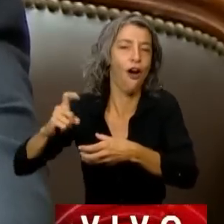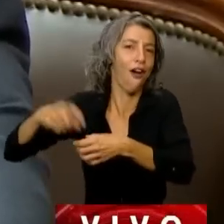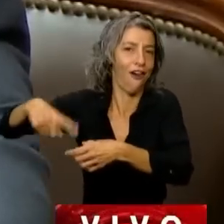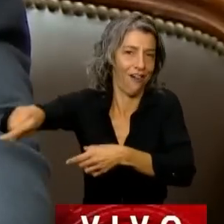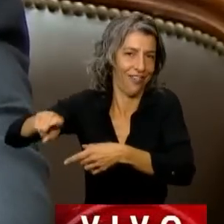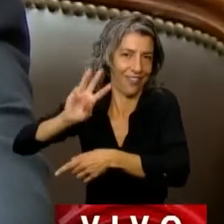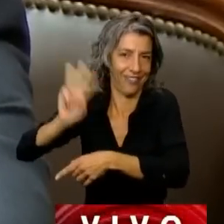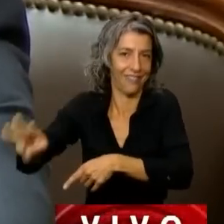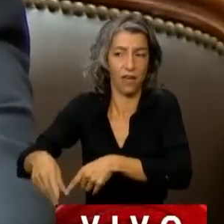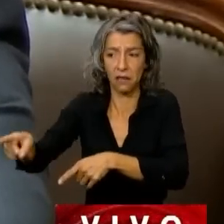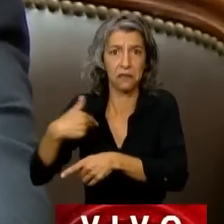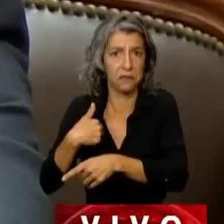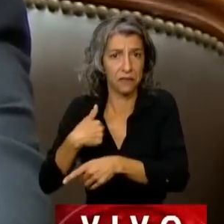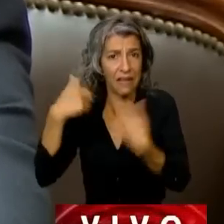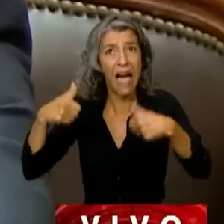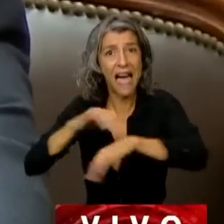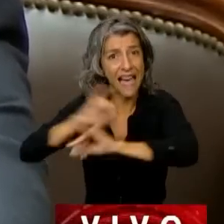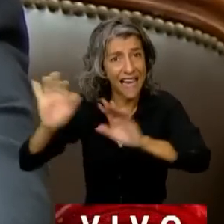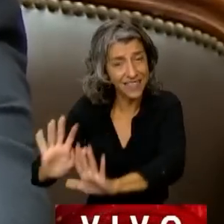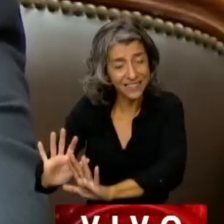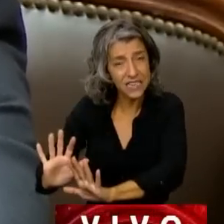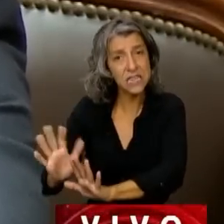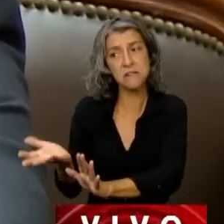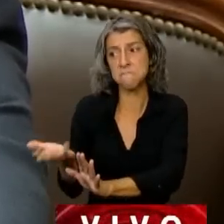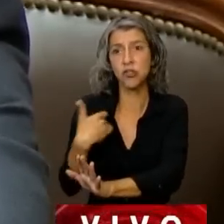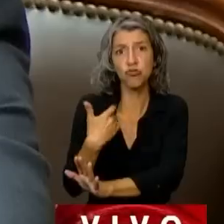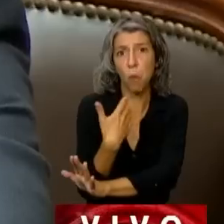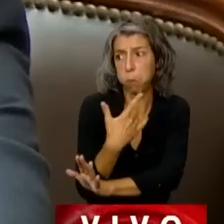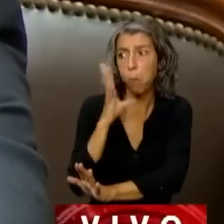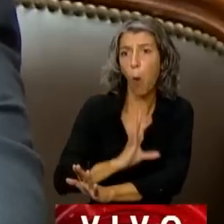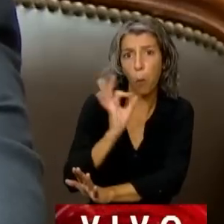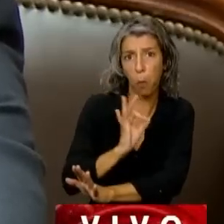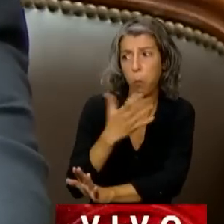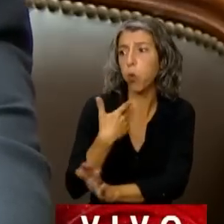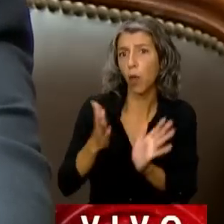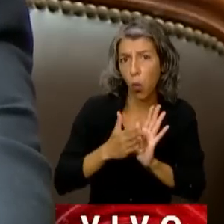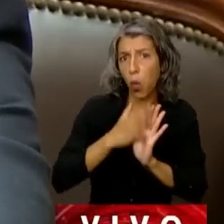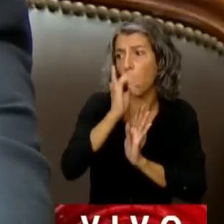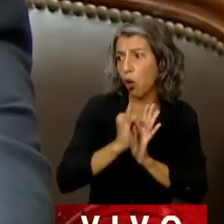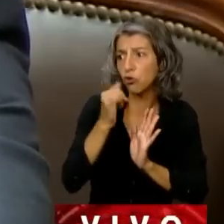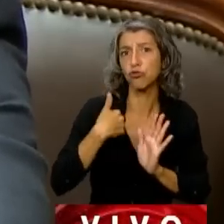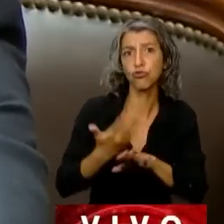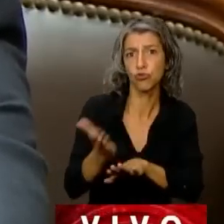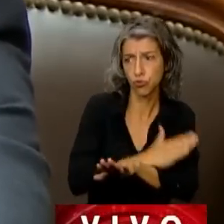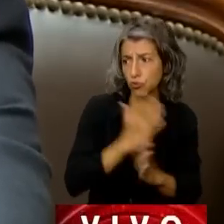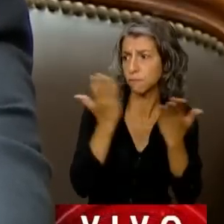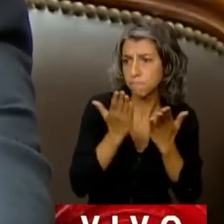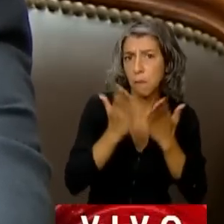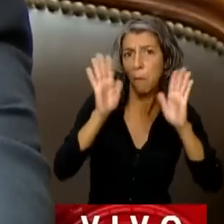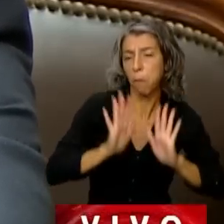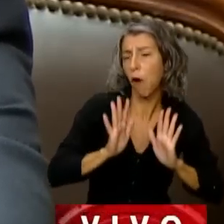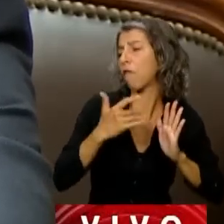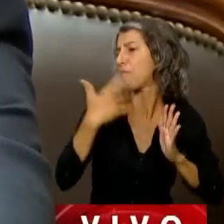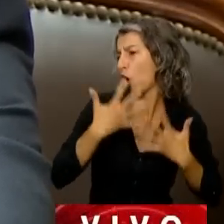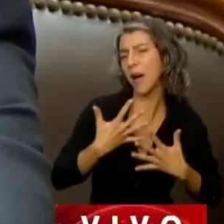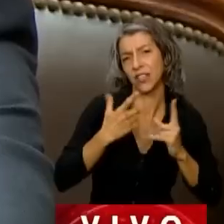como quiero sobre cada uno de los temas para los cuales además estudio, me preparo y fundamento mis posiciones? ¿O ese derecho está